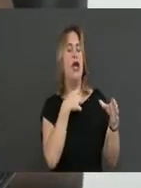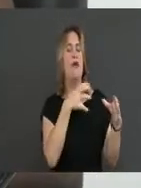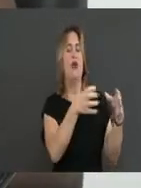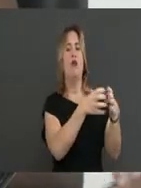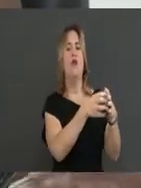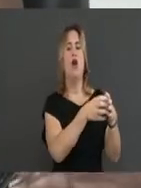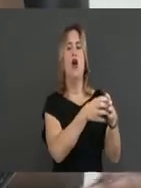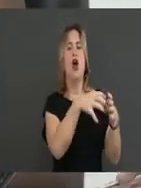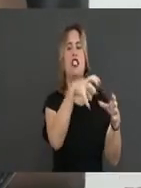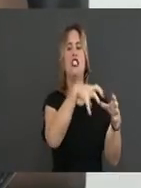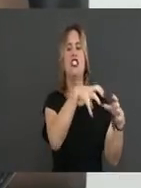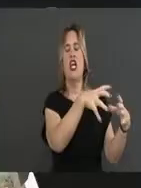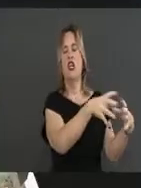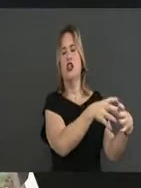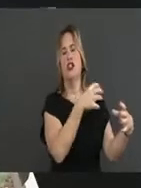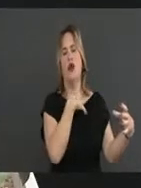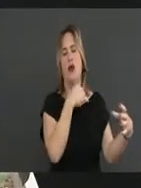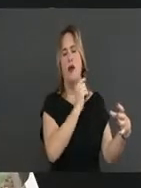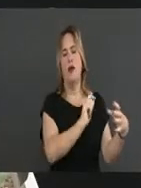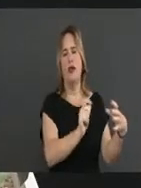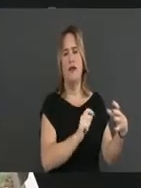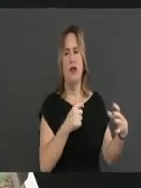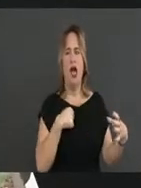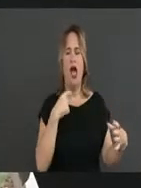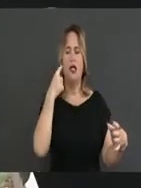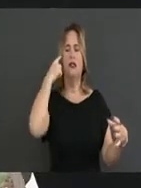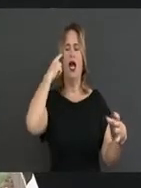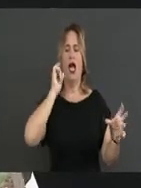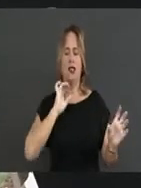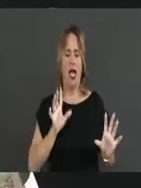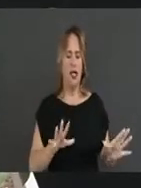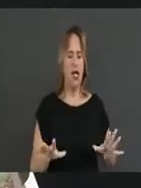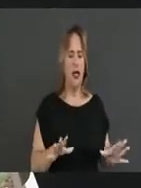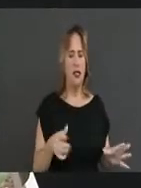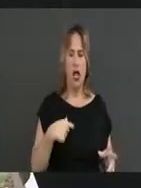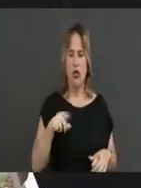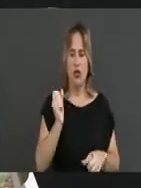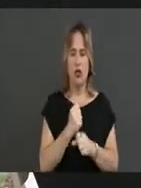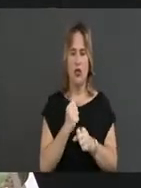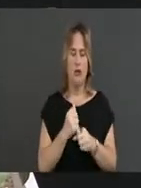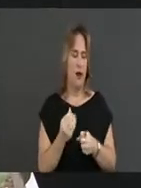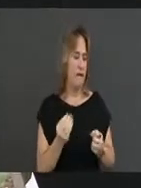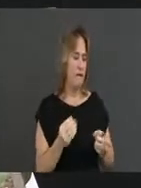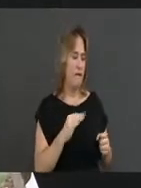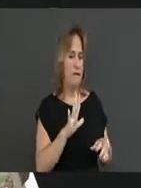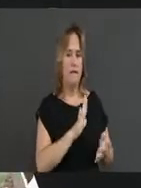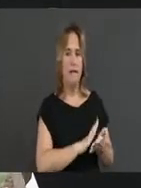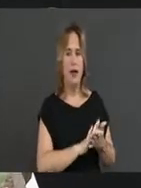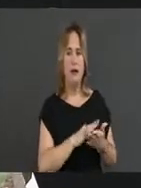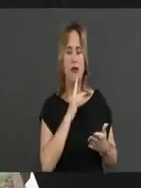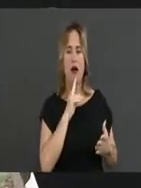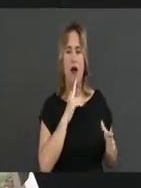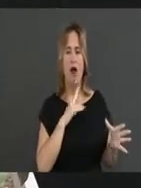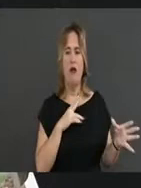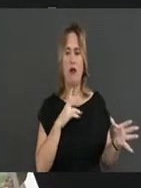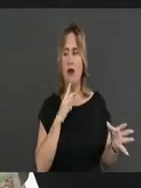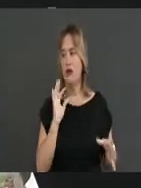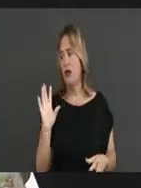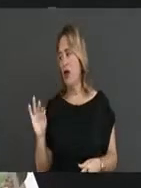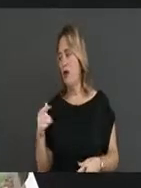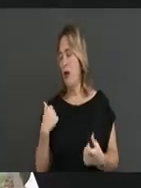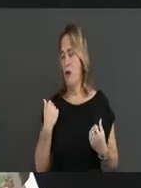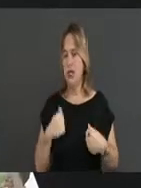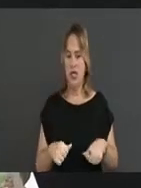de planché. Para que se planifique. Y la gente también se organice. Si yo tengo que ir a trabajar y todas esas cosas y sé que me toca el agua, mi hija,